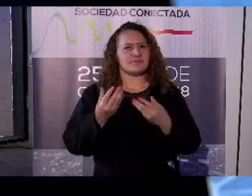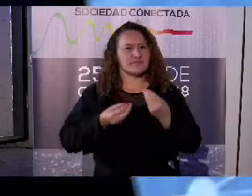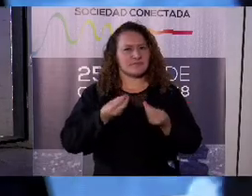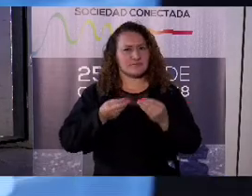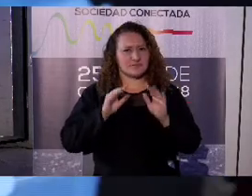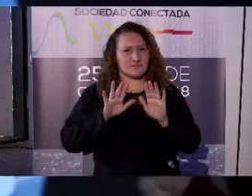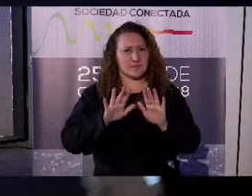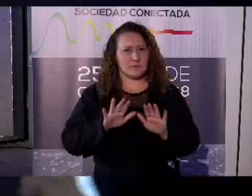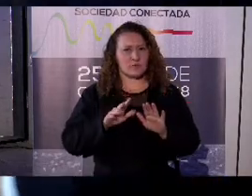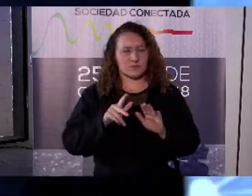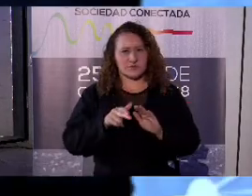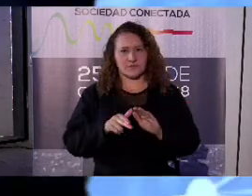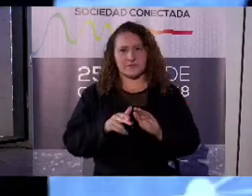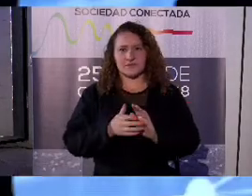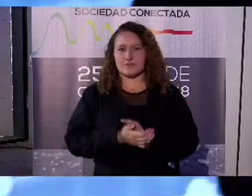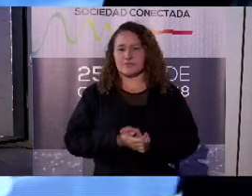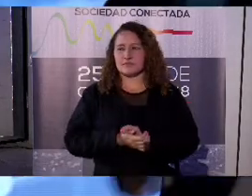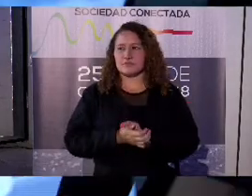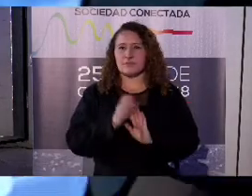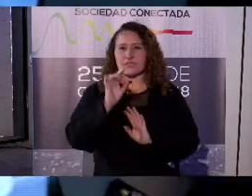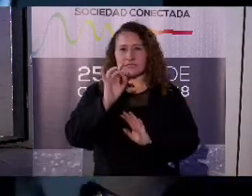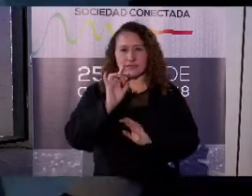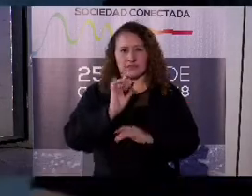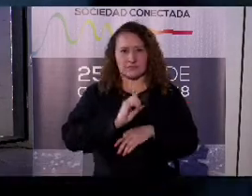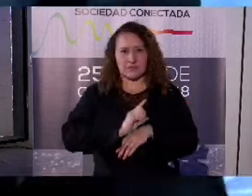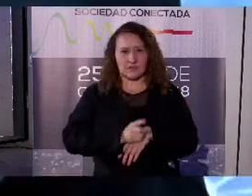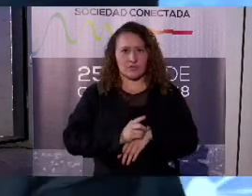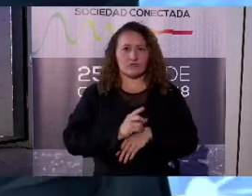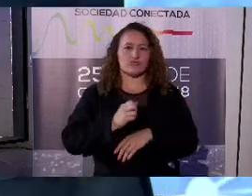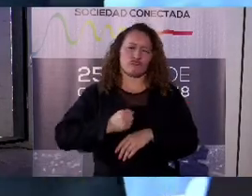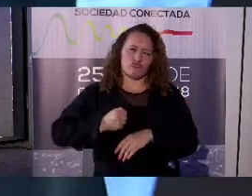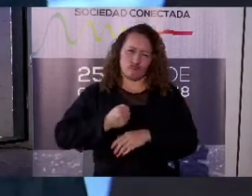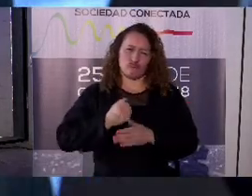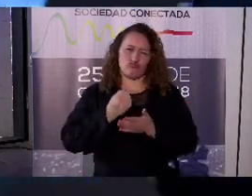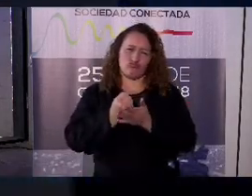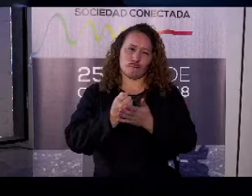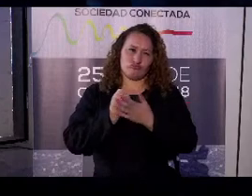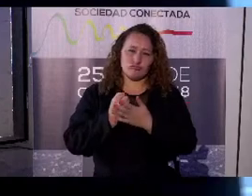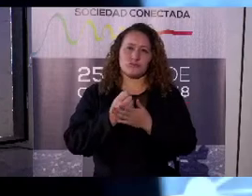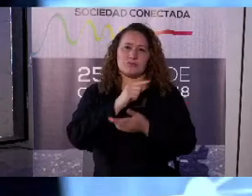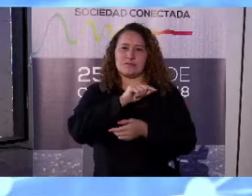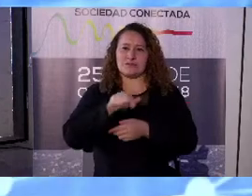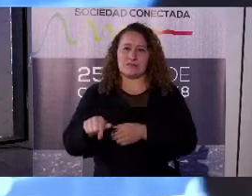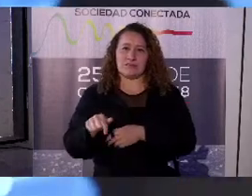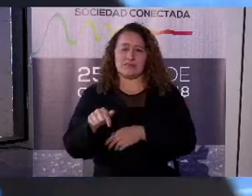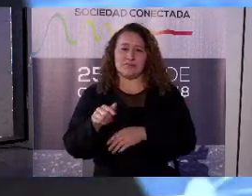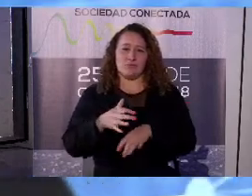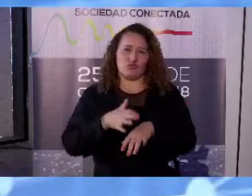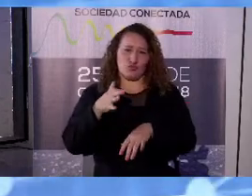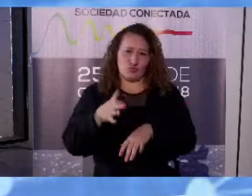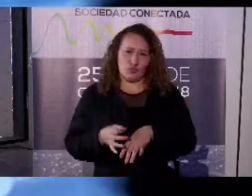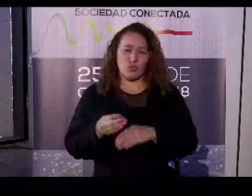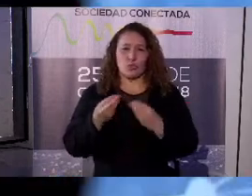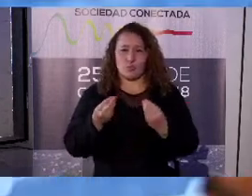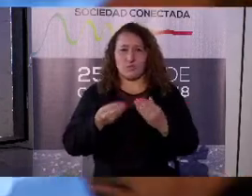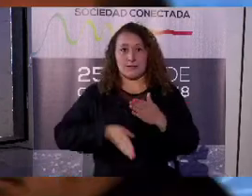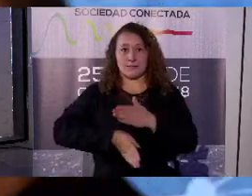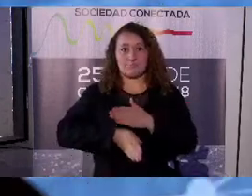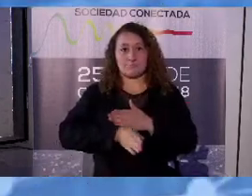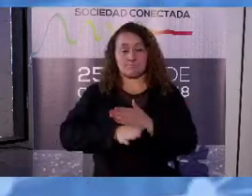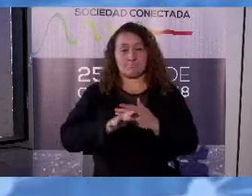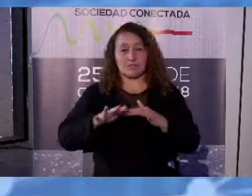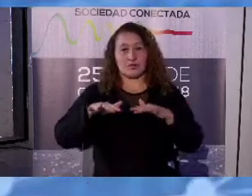una pausa de 15 minutos les pido mucha colaboración para el regreso para seguir con con todo nuestro